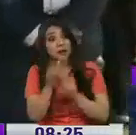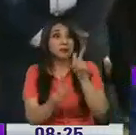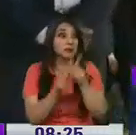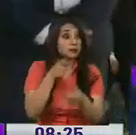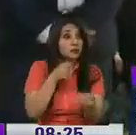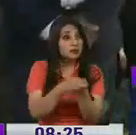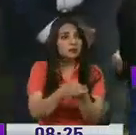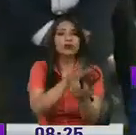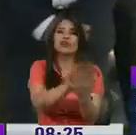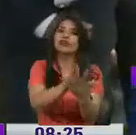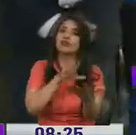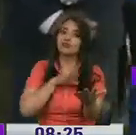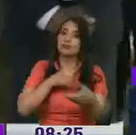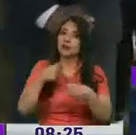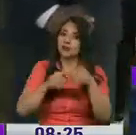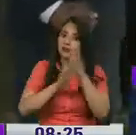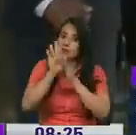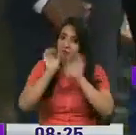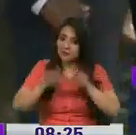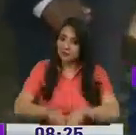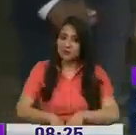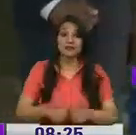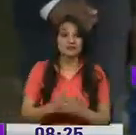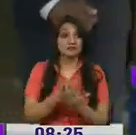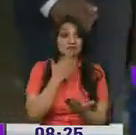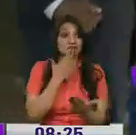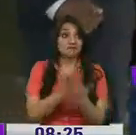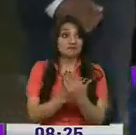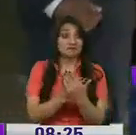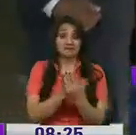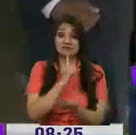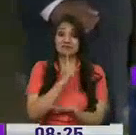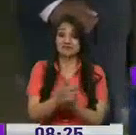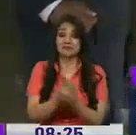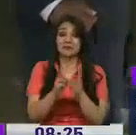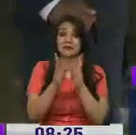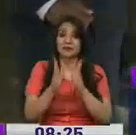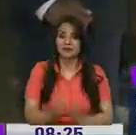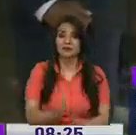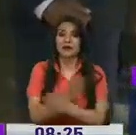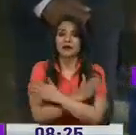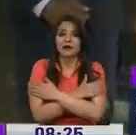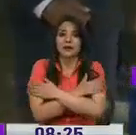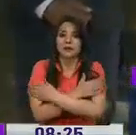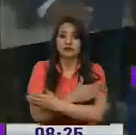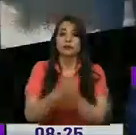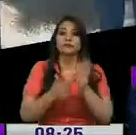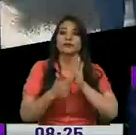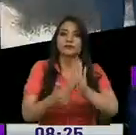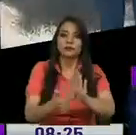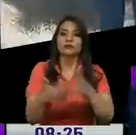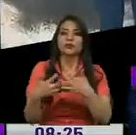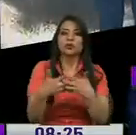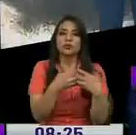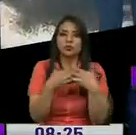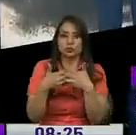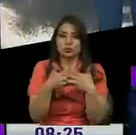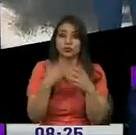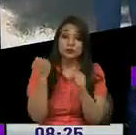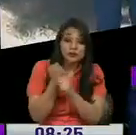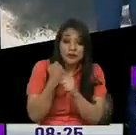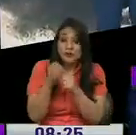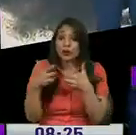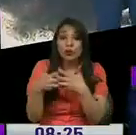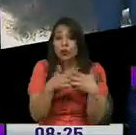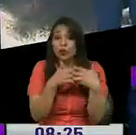Robert. Sin duda, Andreita, gracias. Mándales un abrazo a los vecinos, una muestra de la unión, una muestra de que trabajando en conjunto